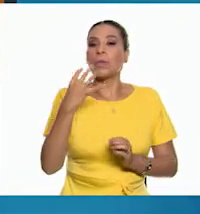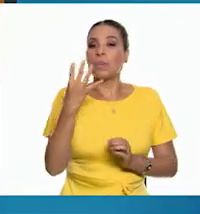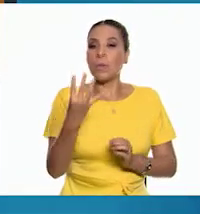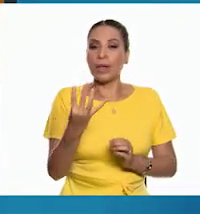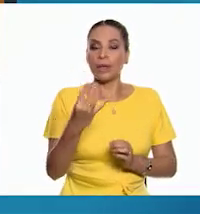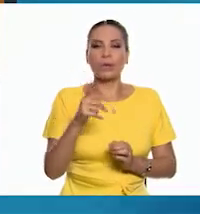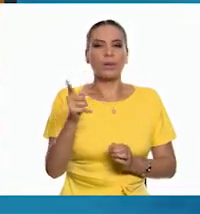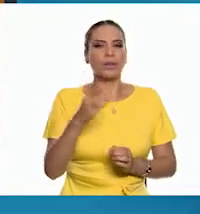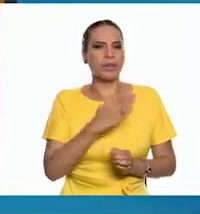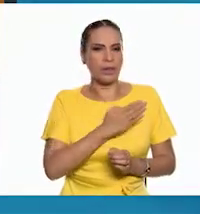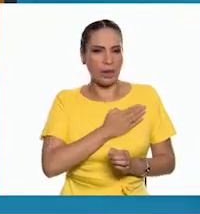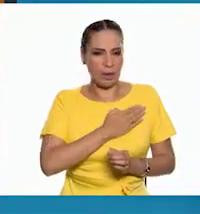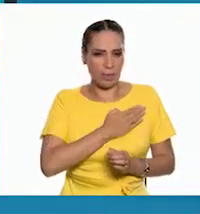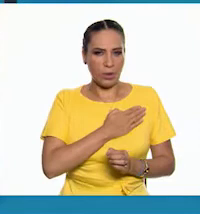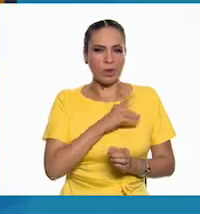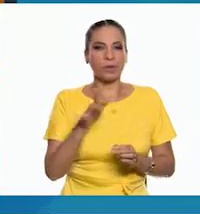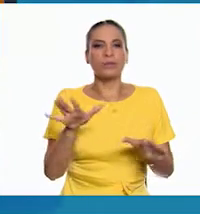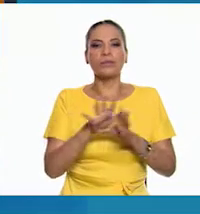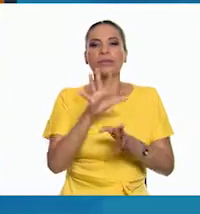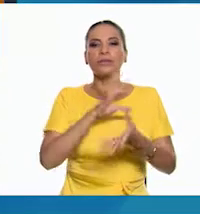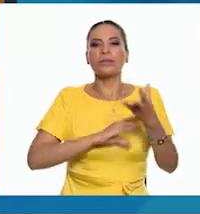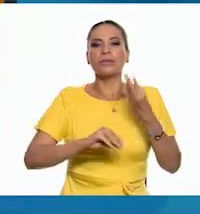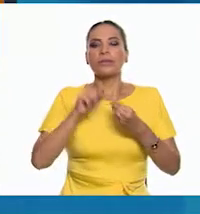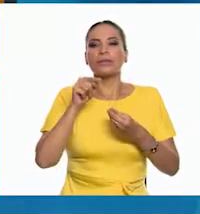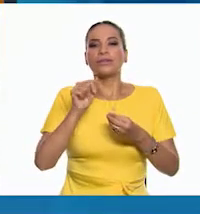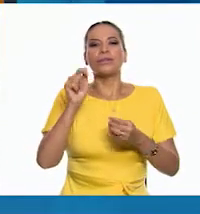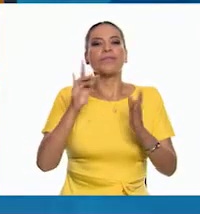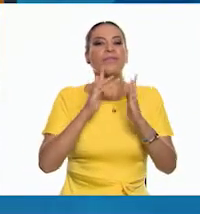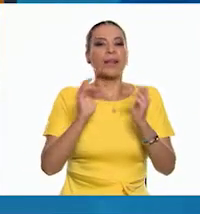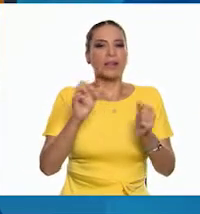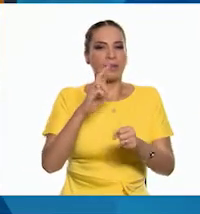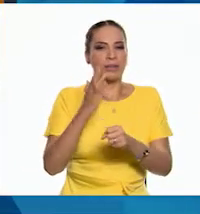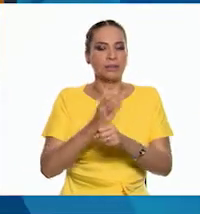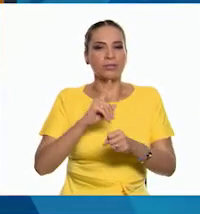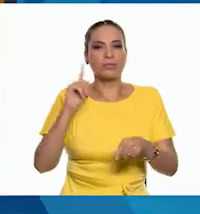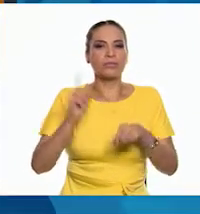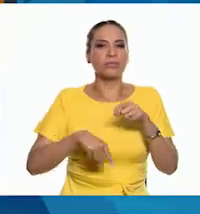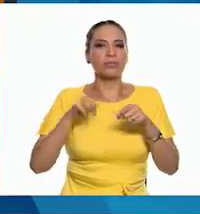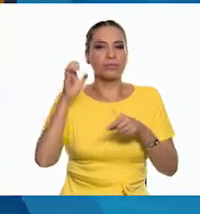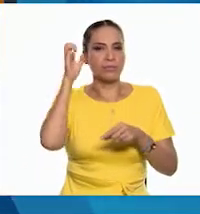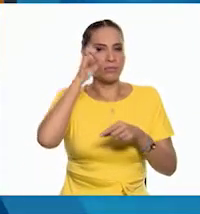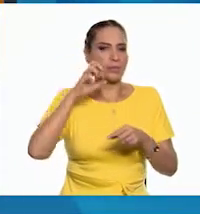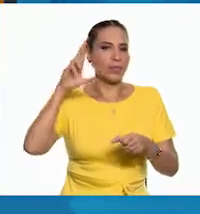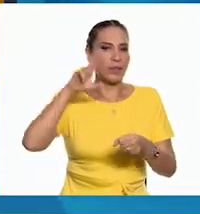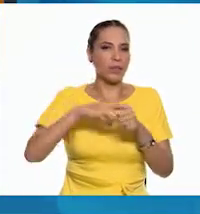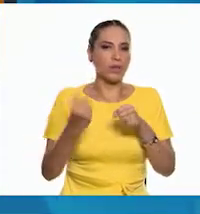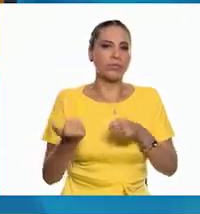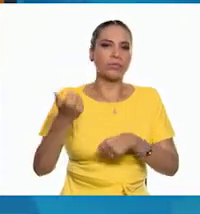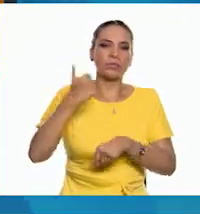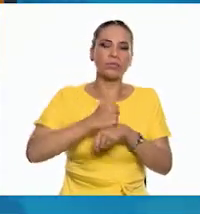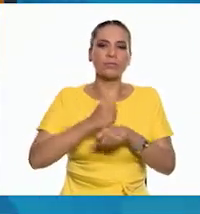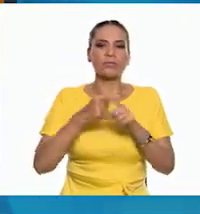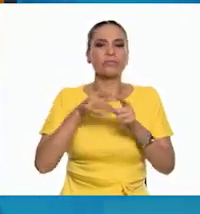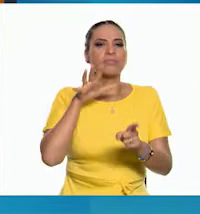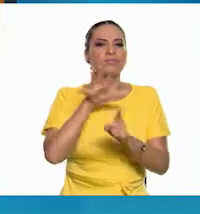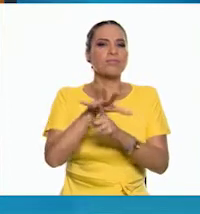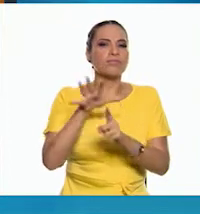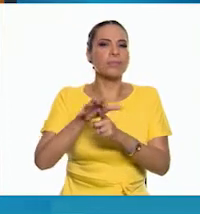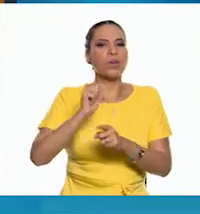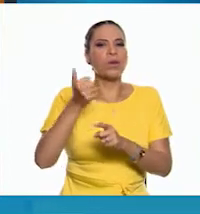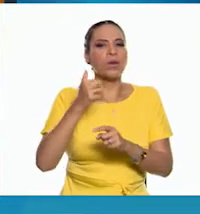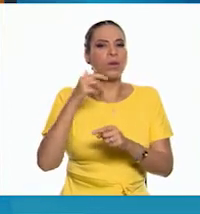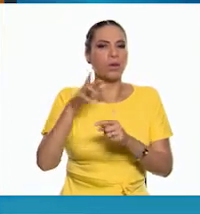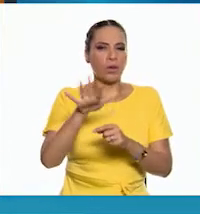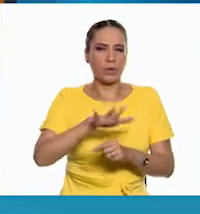1804, Napoleón Bonaparte reemplazó la República en Francia, se proclamó emperador e inició varios ataques contra otros reinos